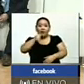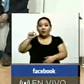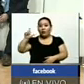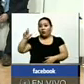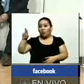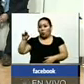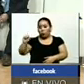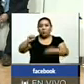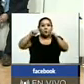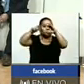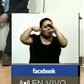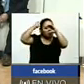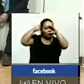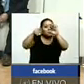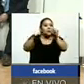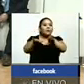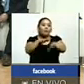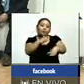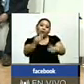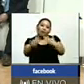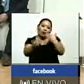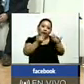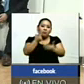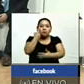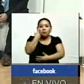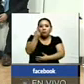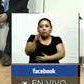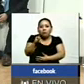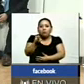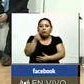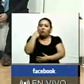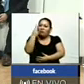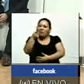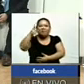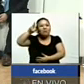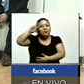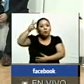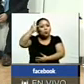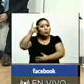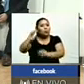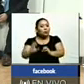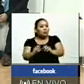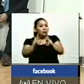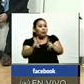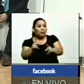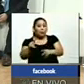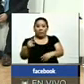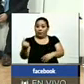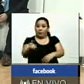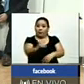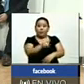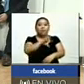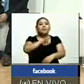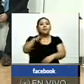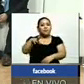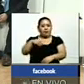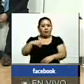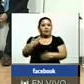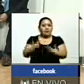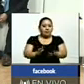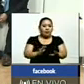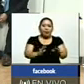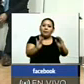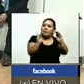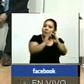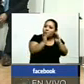esas imágenes y de las declaraciones. Vemos que esto representa oportunidades para muchas familias para tener una vivienda digna